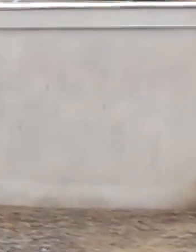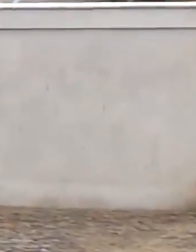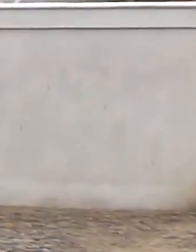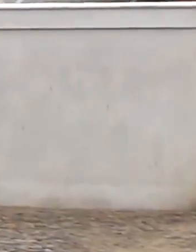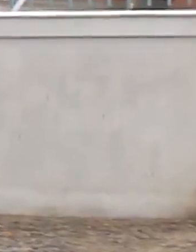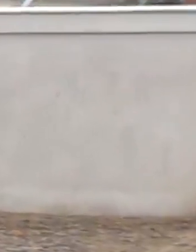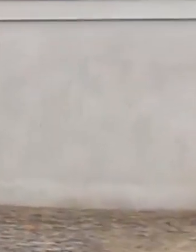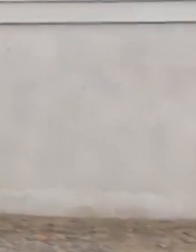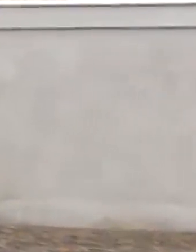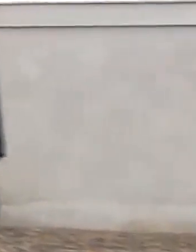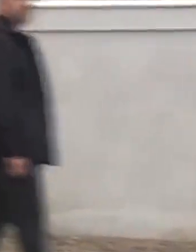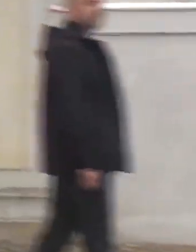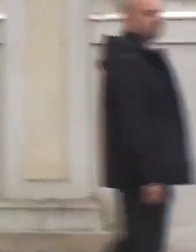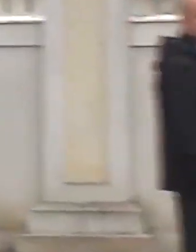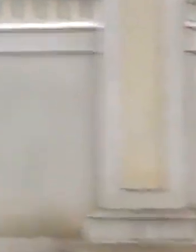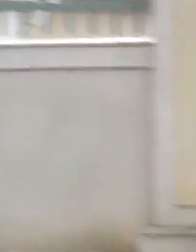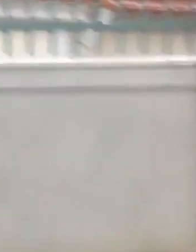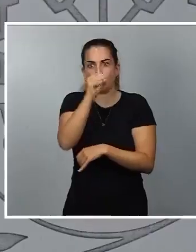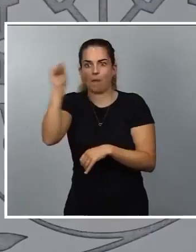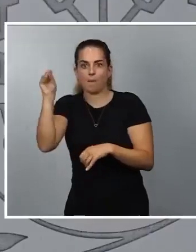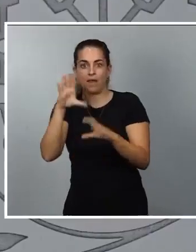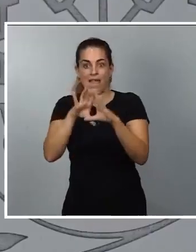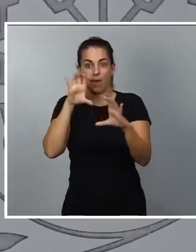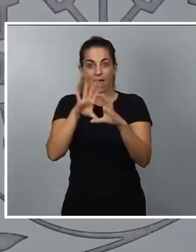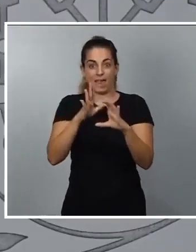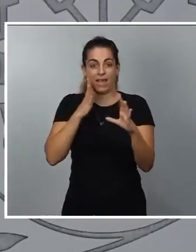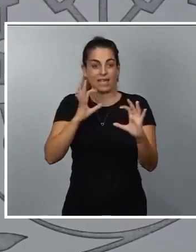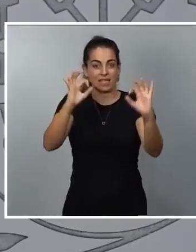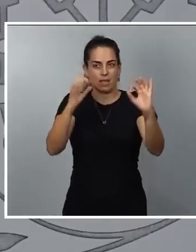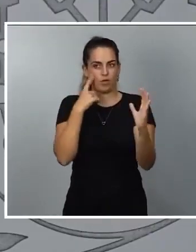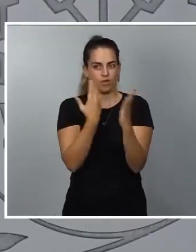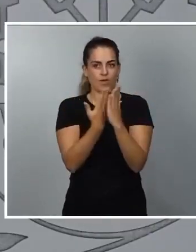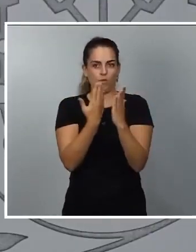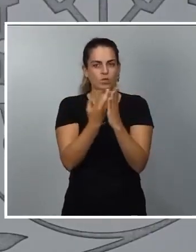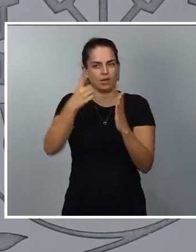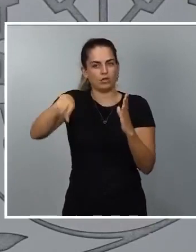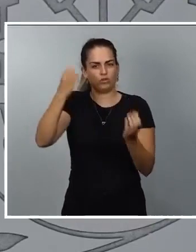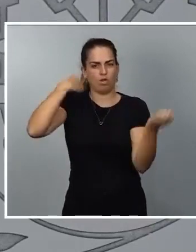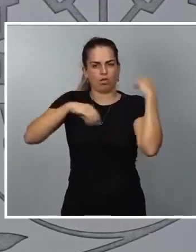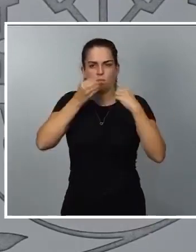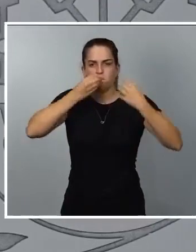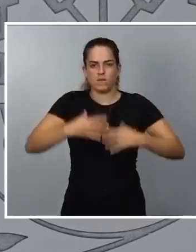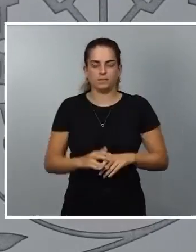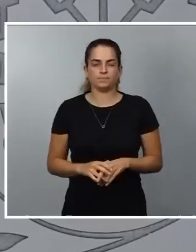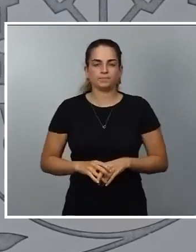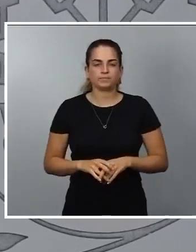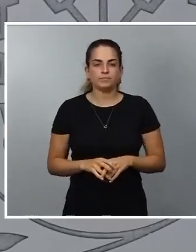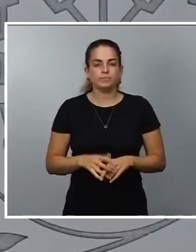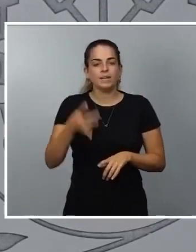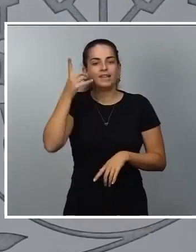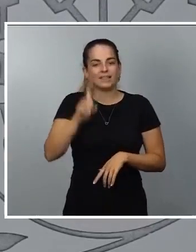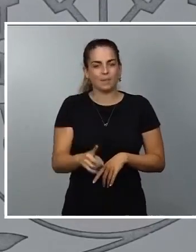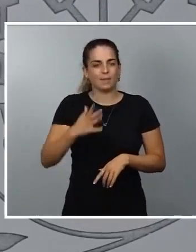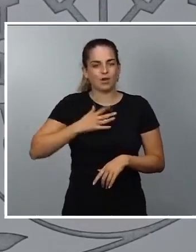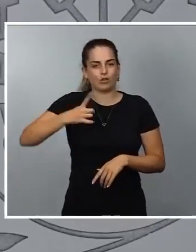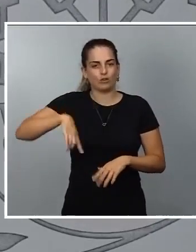abierto la puerta a una reforma del mercado eléctrico y ahora nos congratulamos de la respuesta